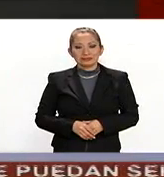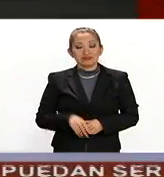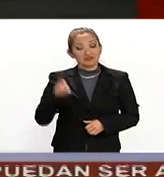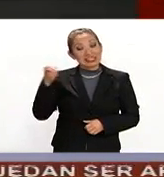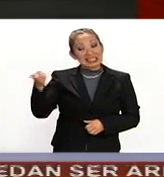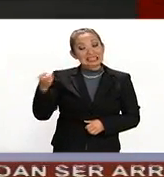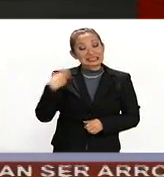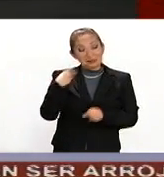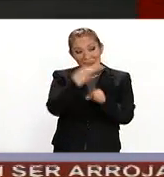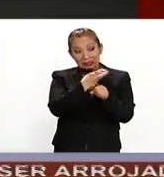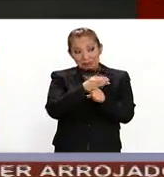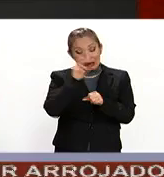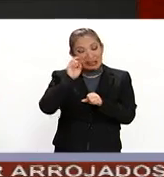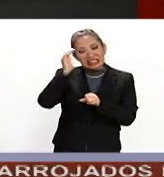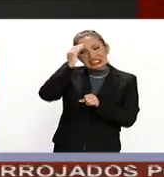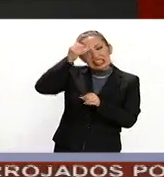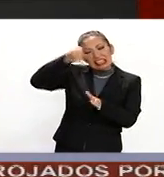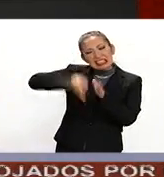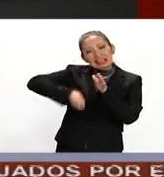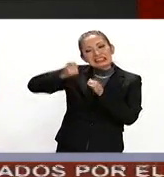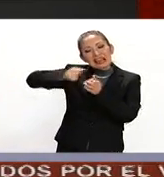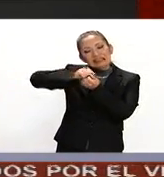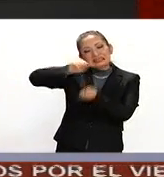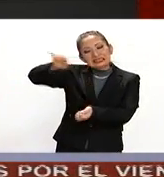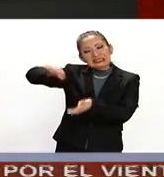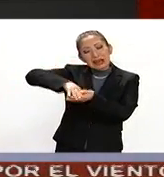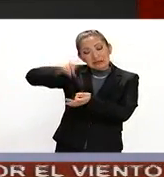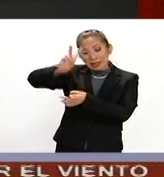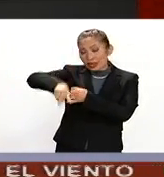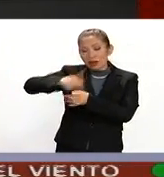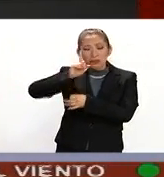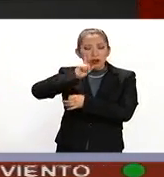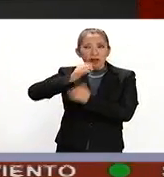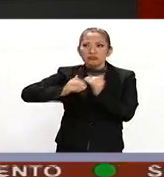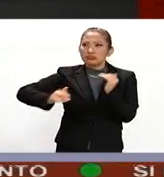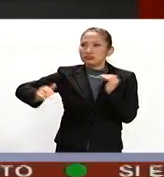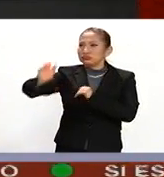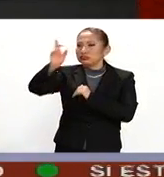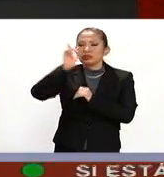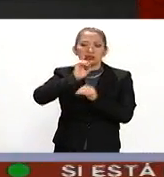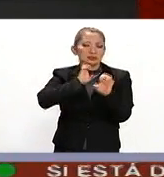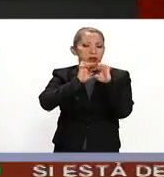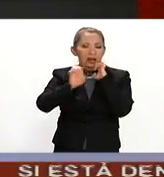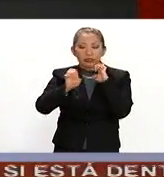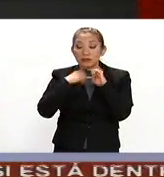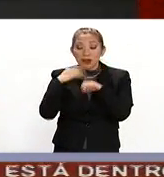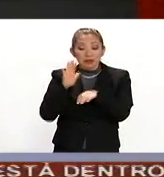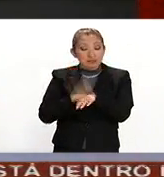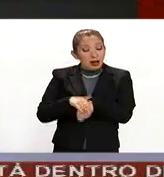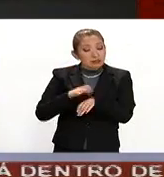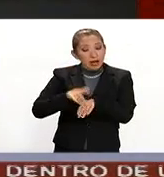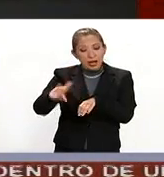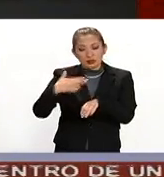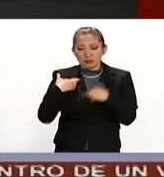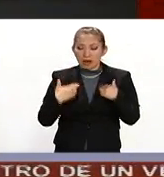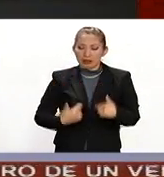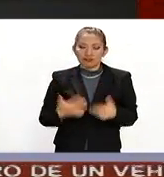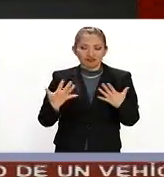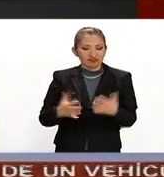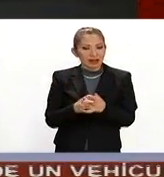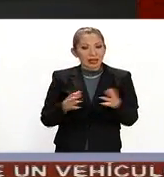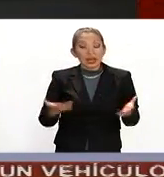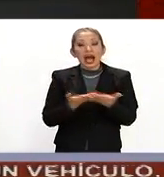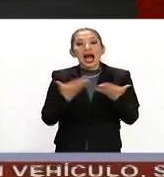Pues ahí está la invitación para que conozca más de cerca, de verdad, a una gran mujer, una gran periodista, pero sobre todo un gran ser humano.